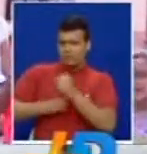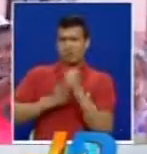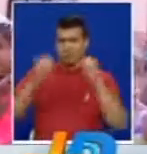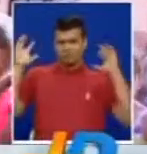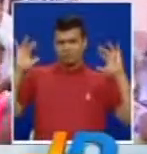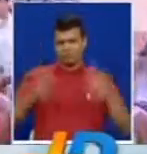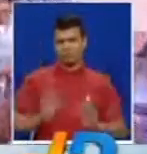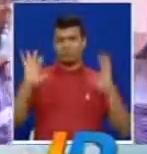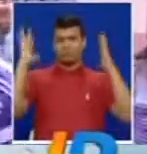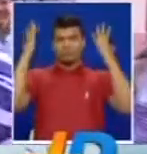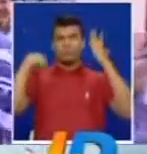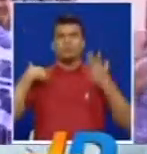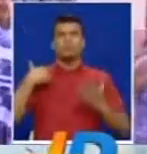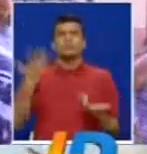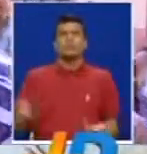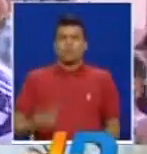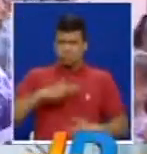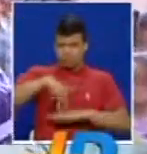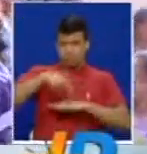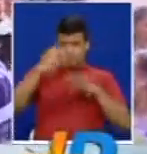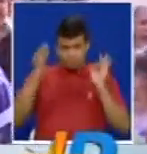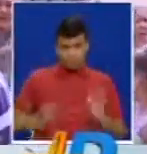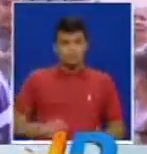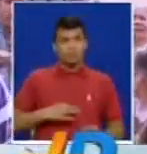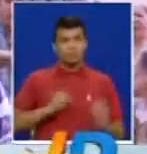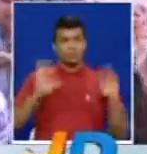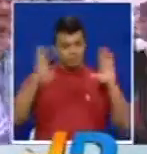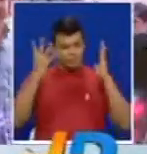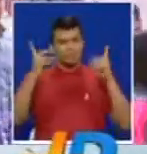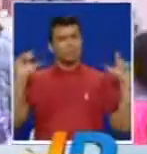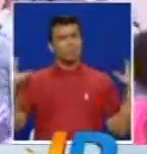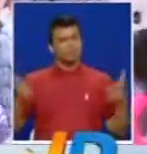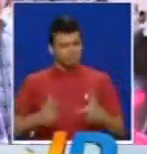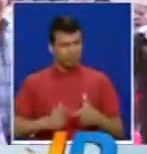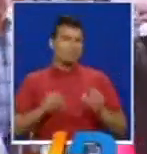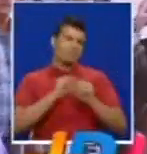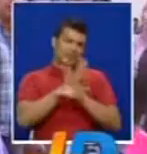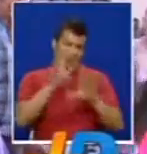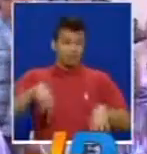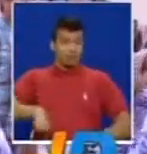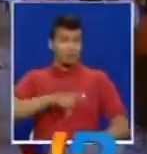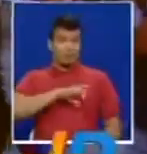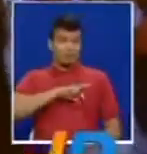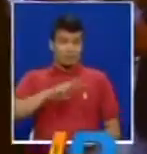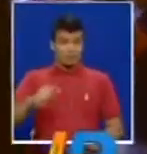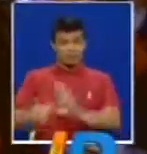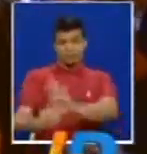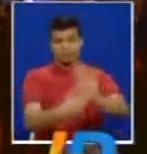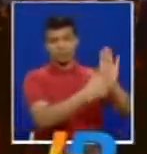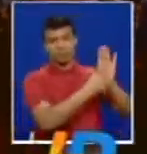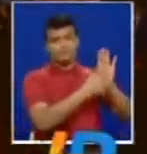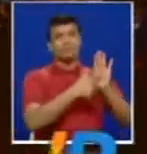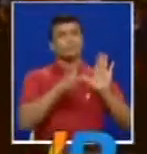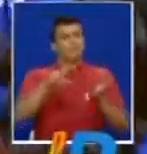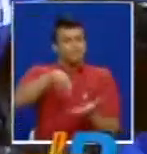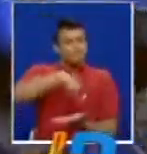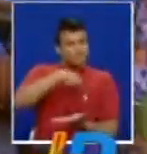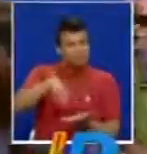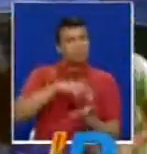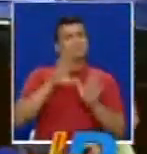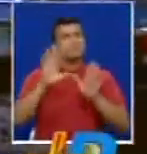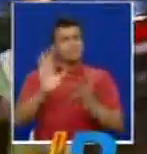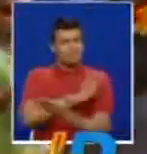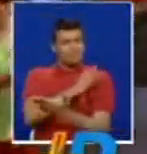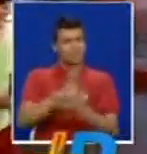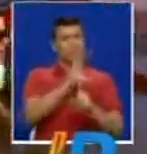que hacemos nosotros los nariñenses es un carnaval de blancos y negros, pero acá en el Valle del Cauca. A ritmo de la música